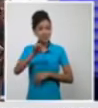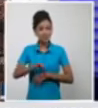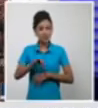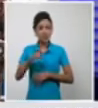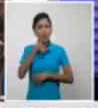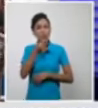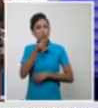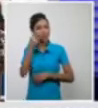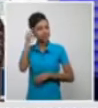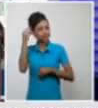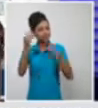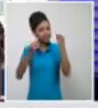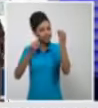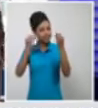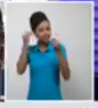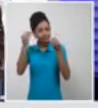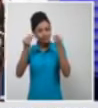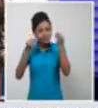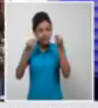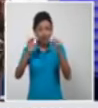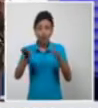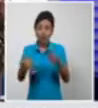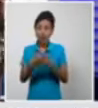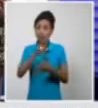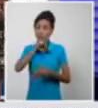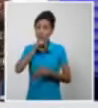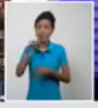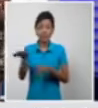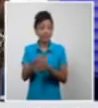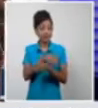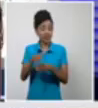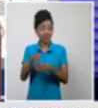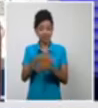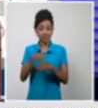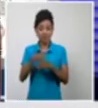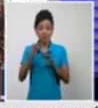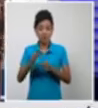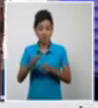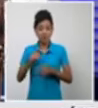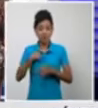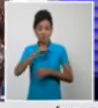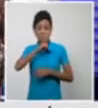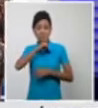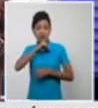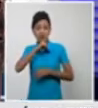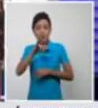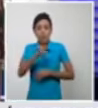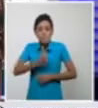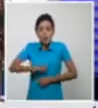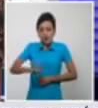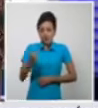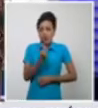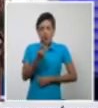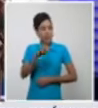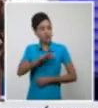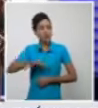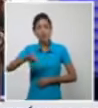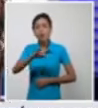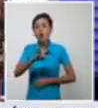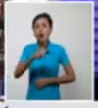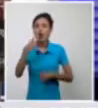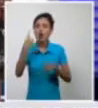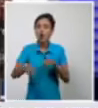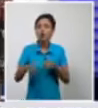Es un día de las madres diferente. La maternidad no es una cuestión solamente de parir una hija o un hijo. La maternidad lleva así